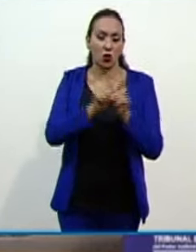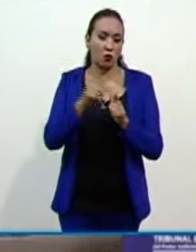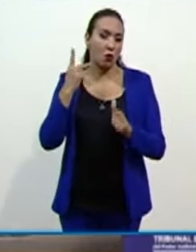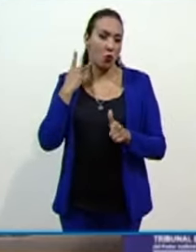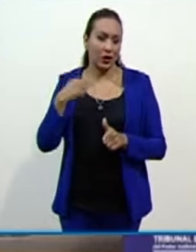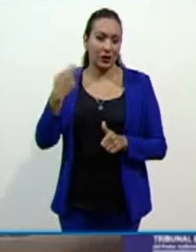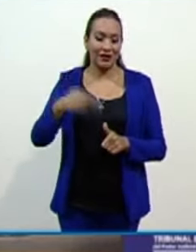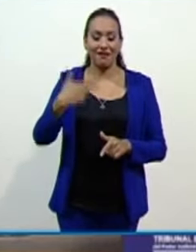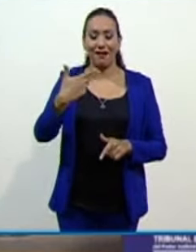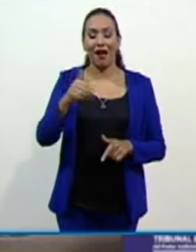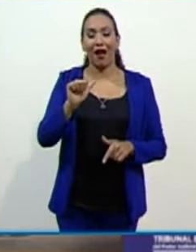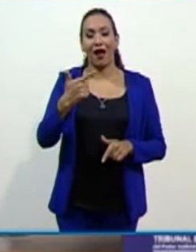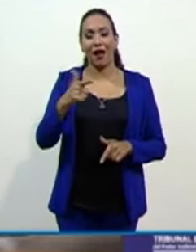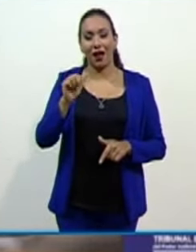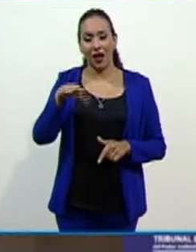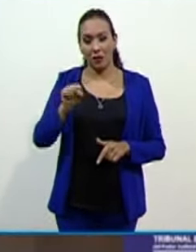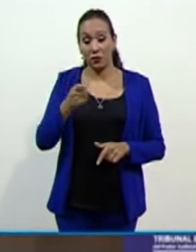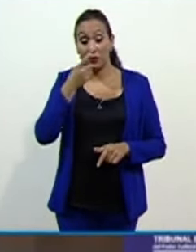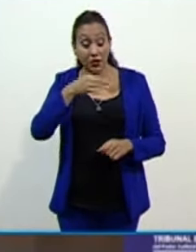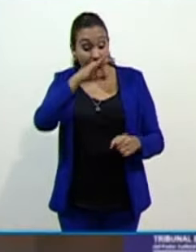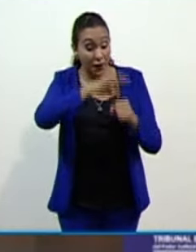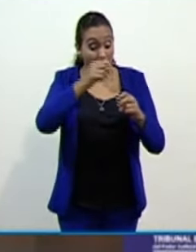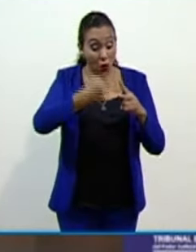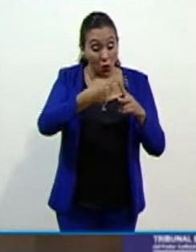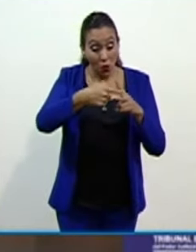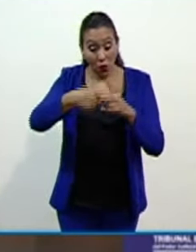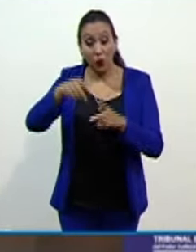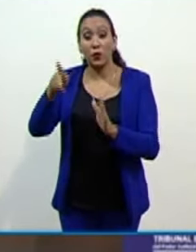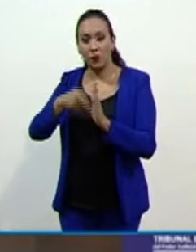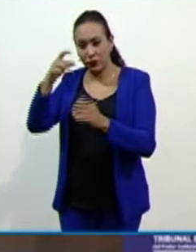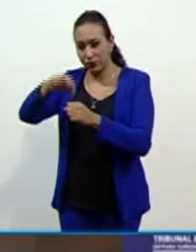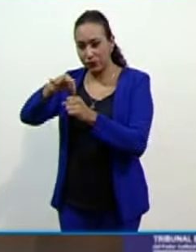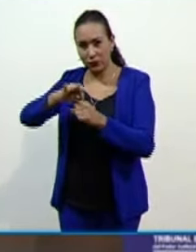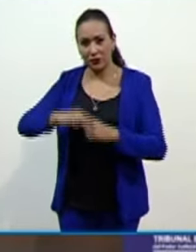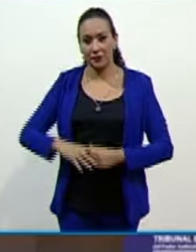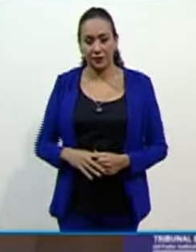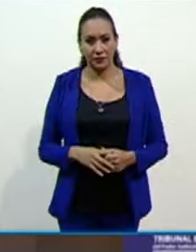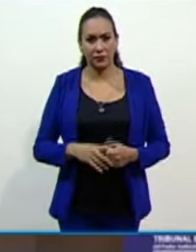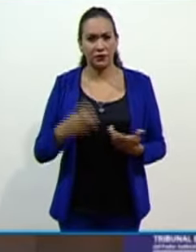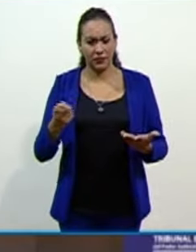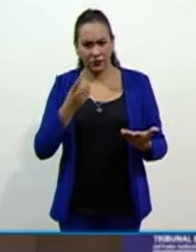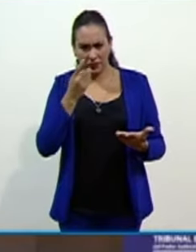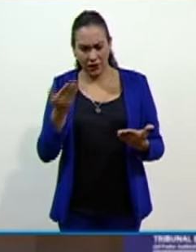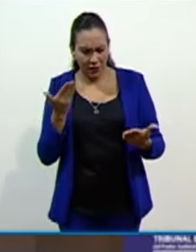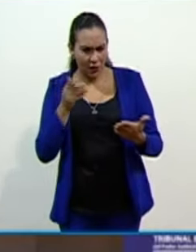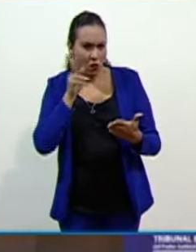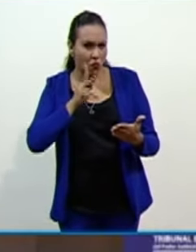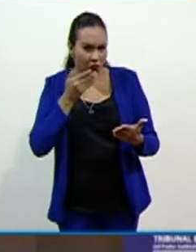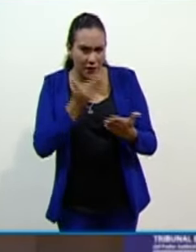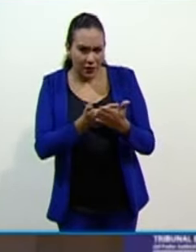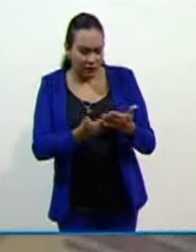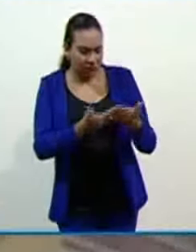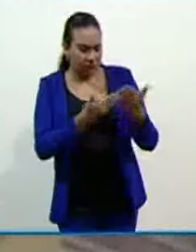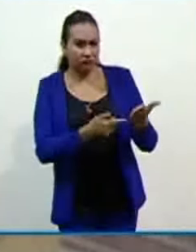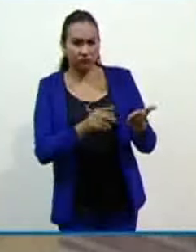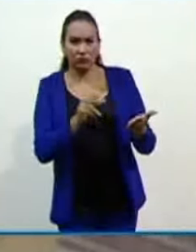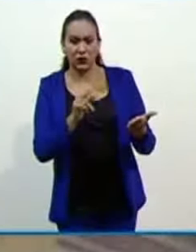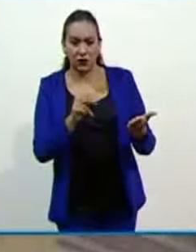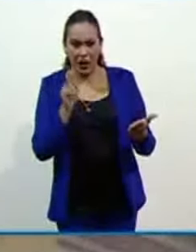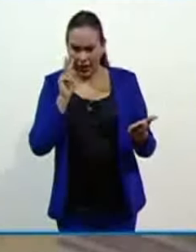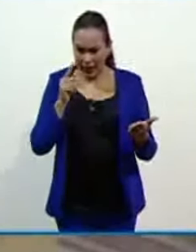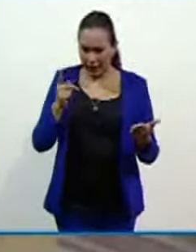un recuento de votos en distintos distritos del estado. Lo anterior, pues, no presentó las pruebas necesarias para acreditar